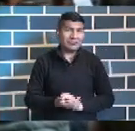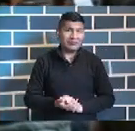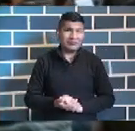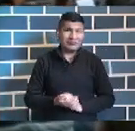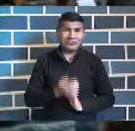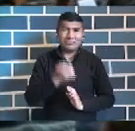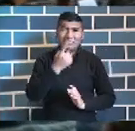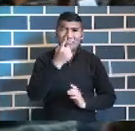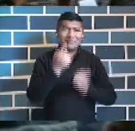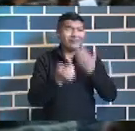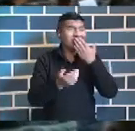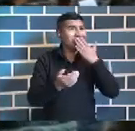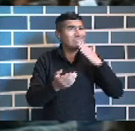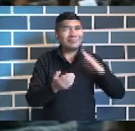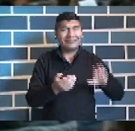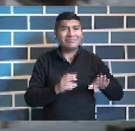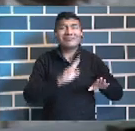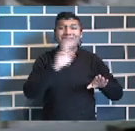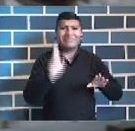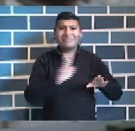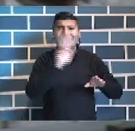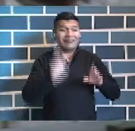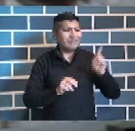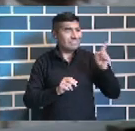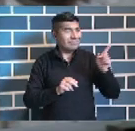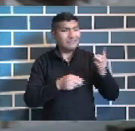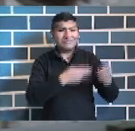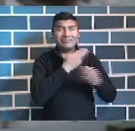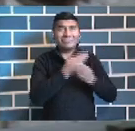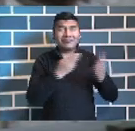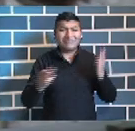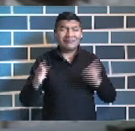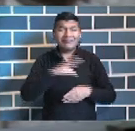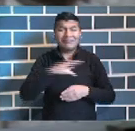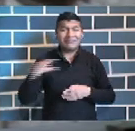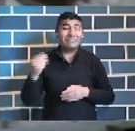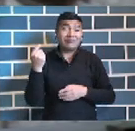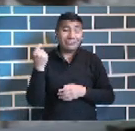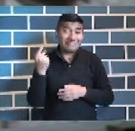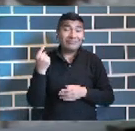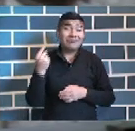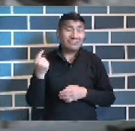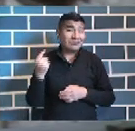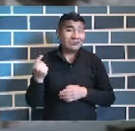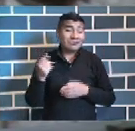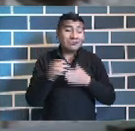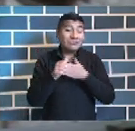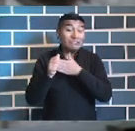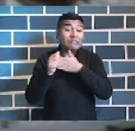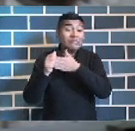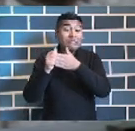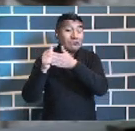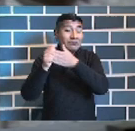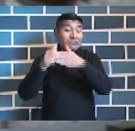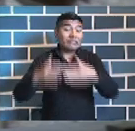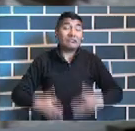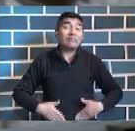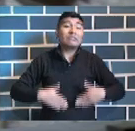Un mal uso, queridos hermanos, de los bienes materiales y del dinero nos lleva a una